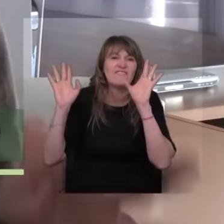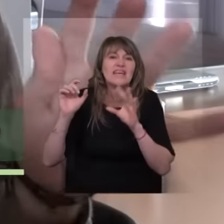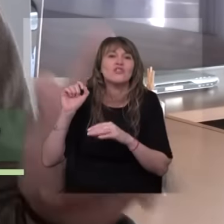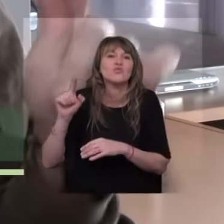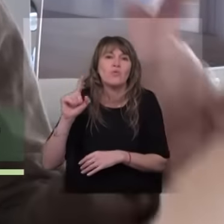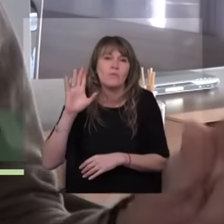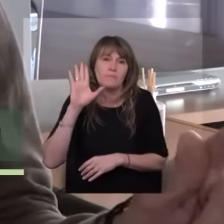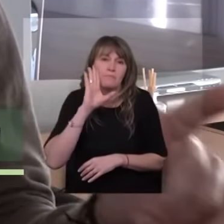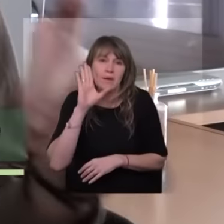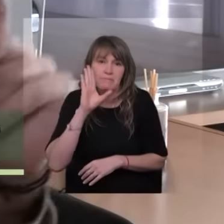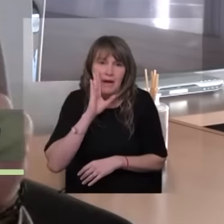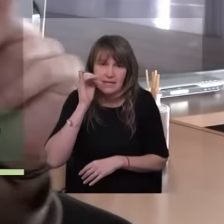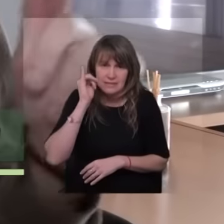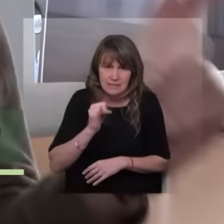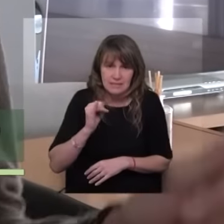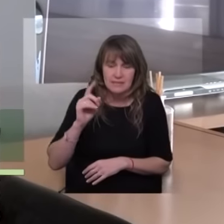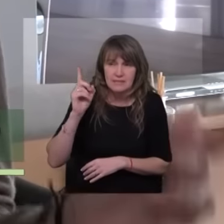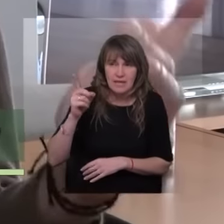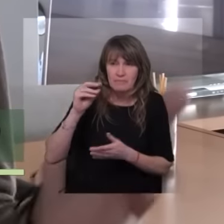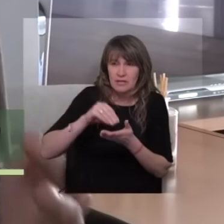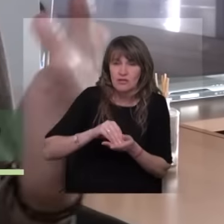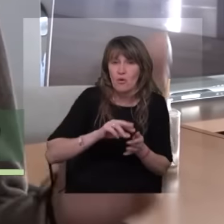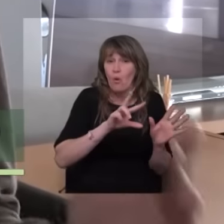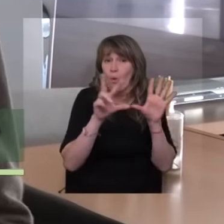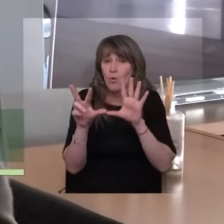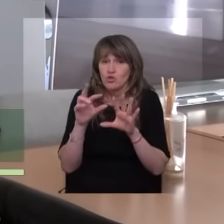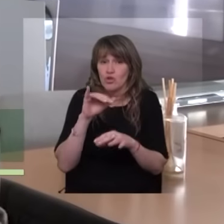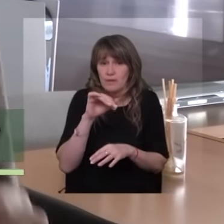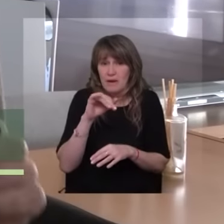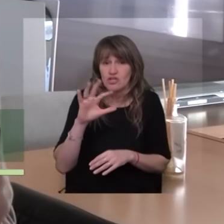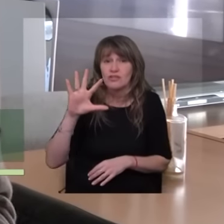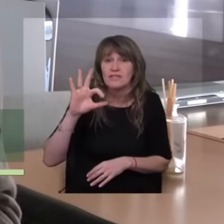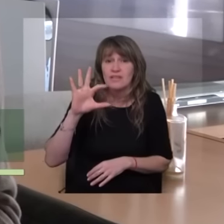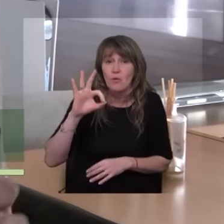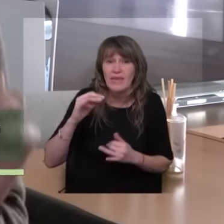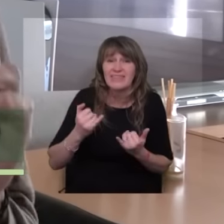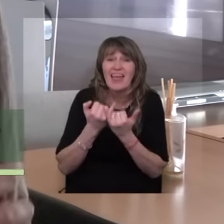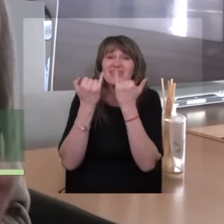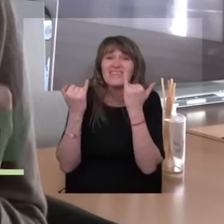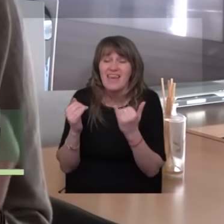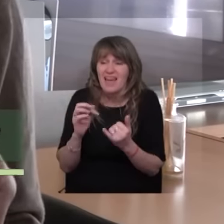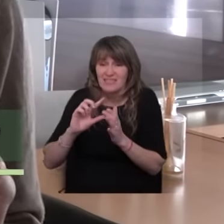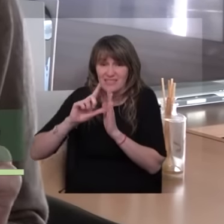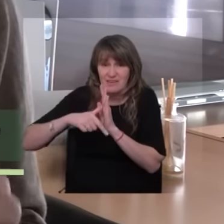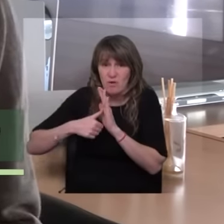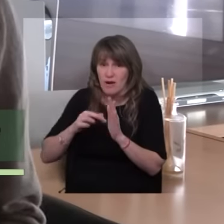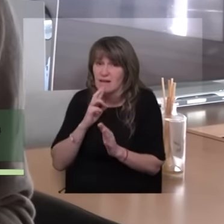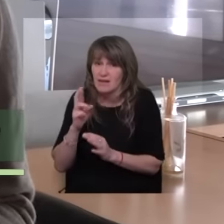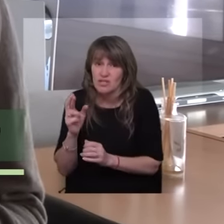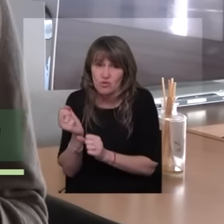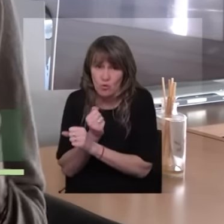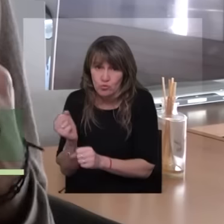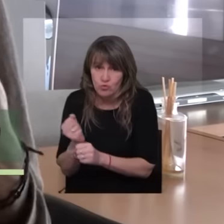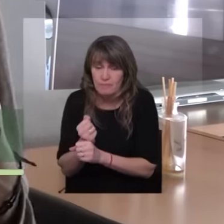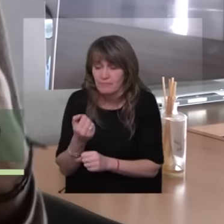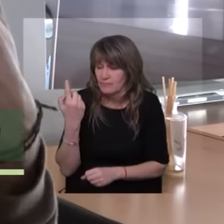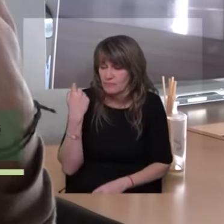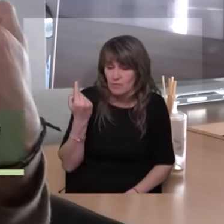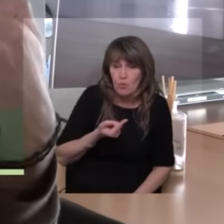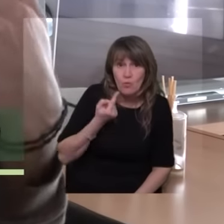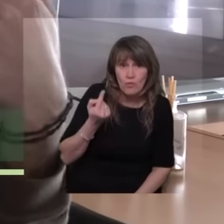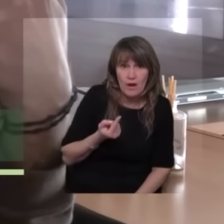mamá que había sido sobreseida con 8 de mayo y que tardó más de 50 días en ejecutarse la resolución Hoy hace una hora nos enteramos que